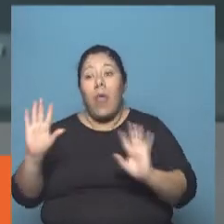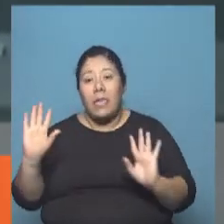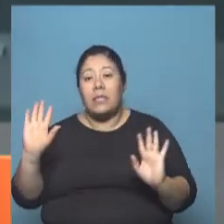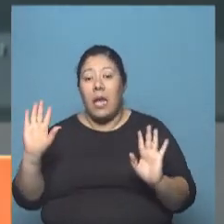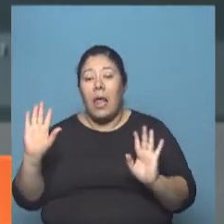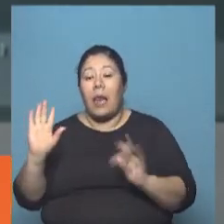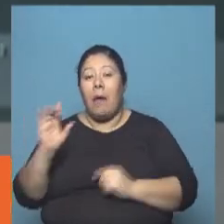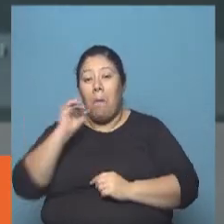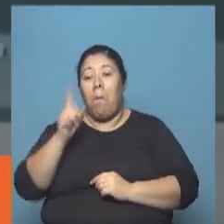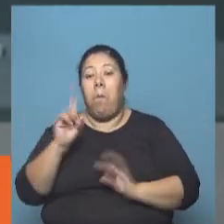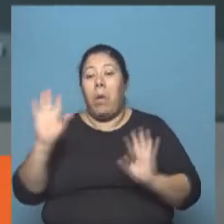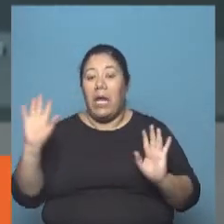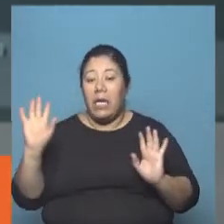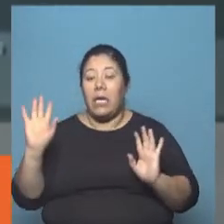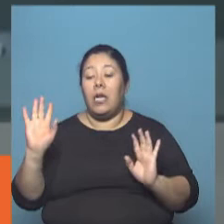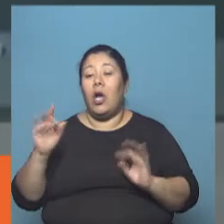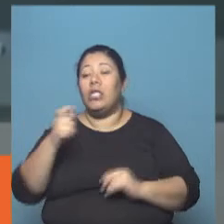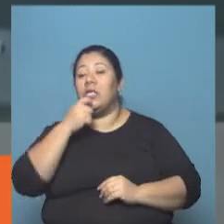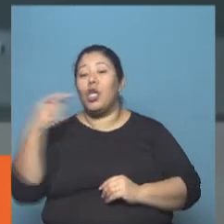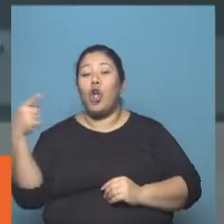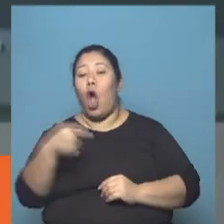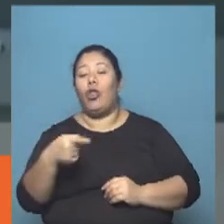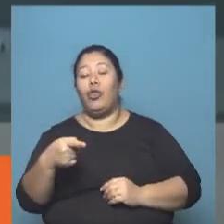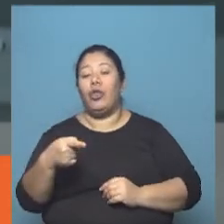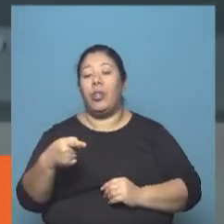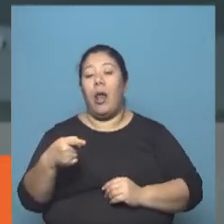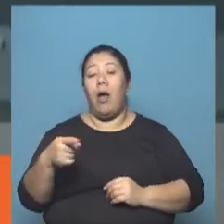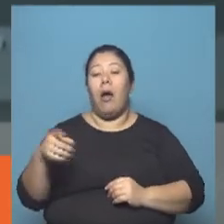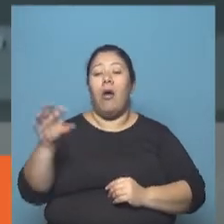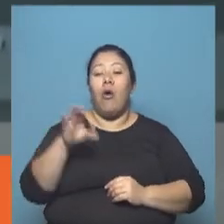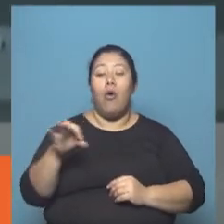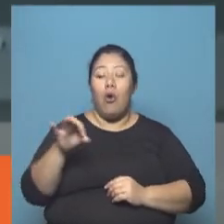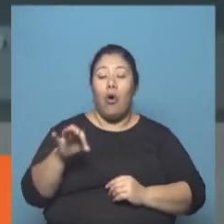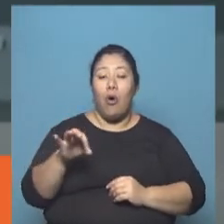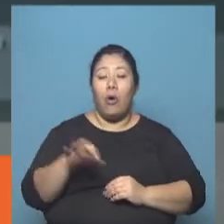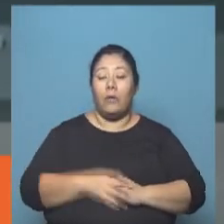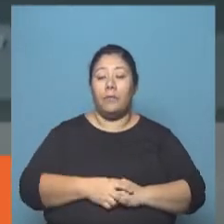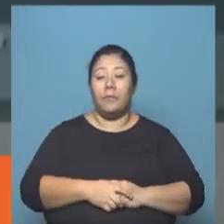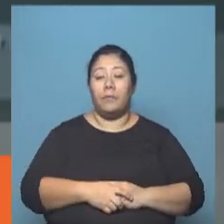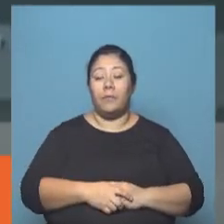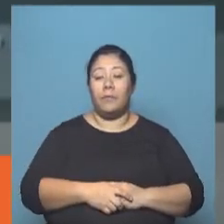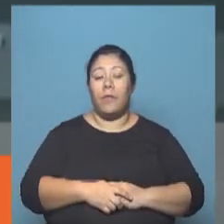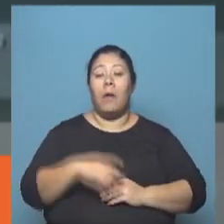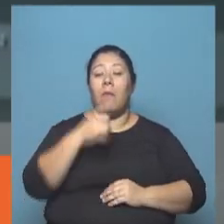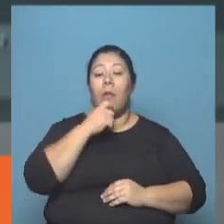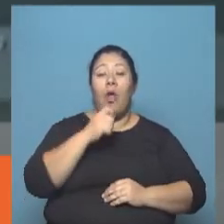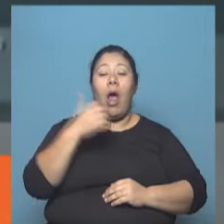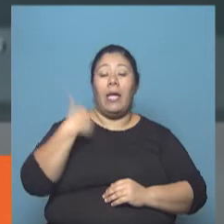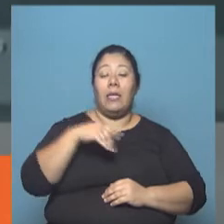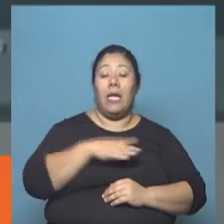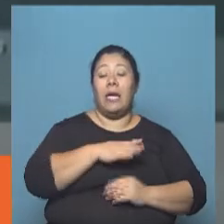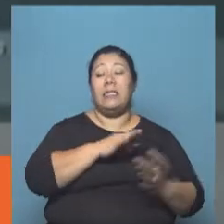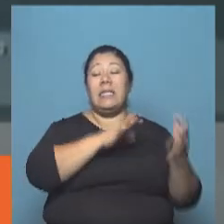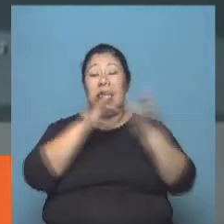peligroso saliendo de contra y a los espacios, probablemente con un repliegue mucho más profundo que el que produjo en algún